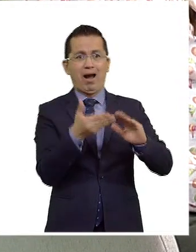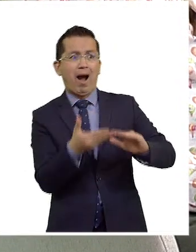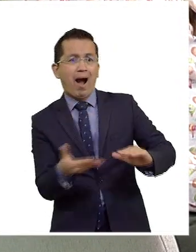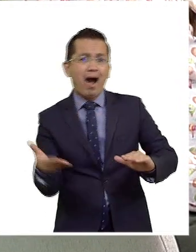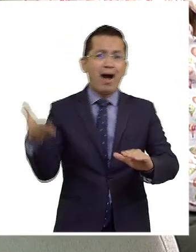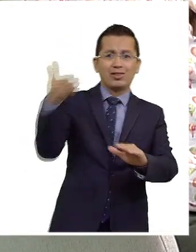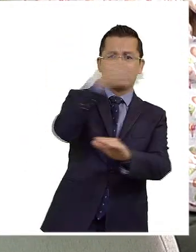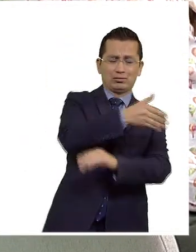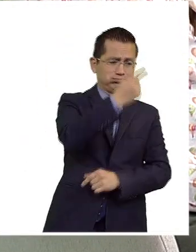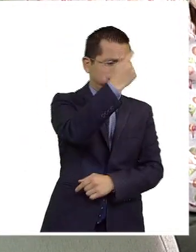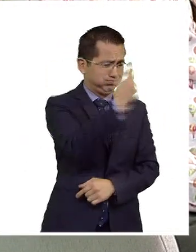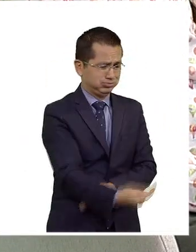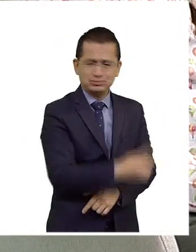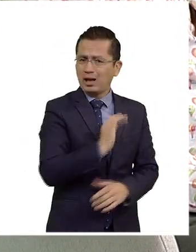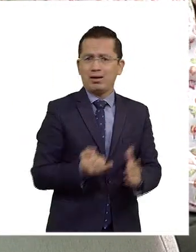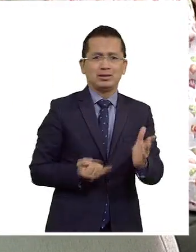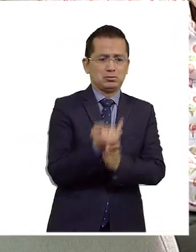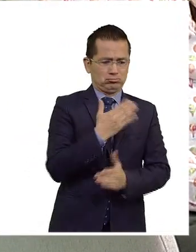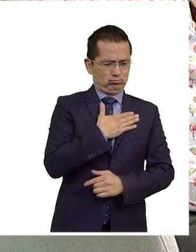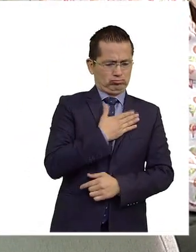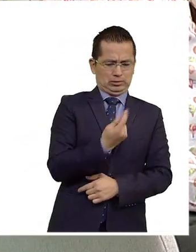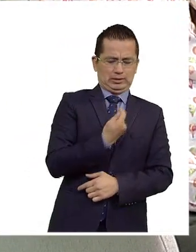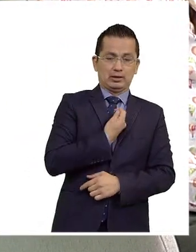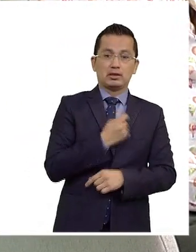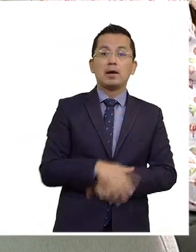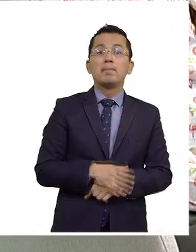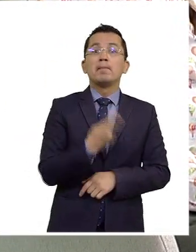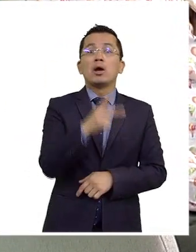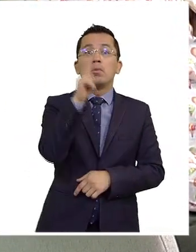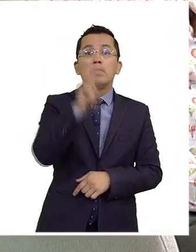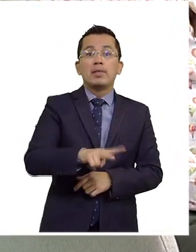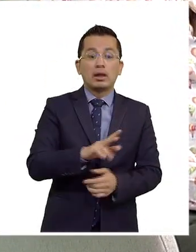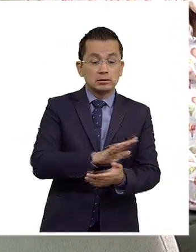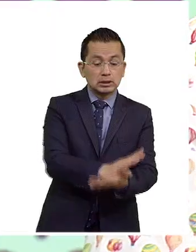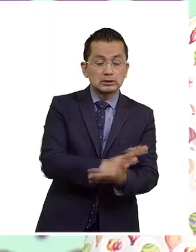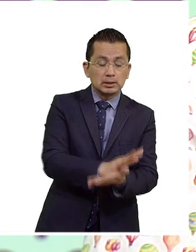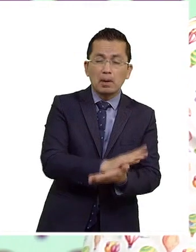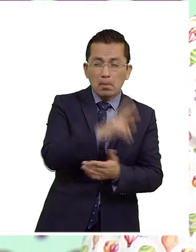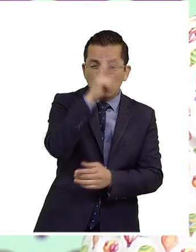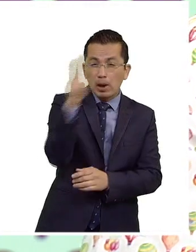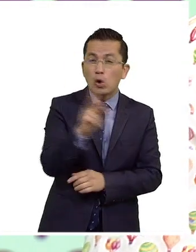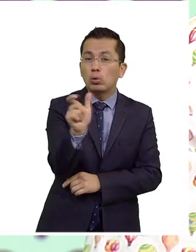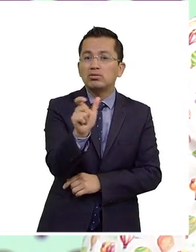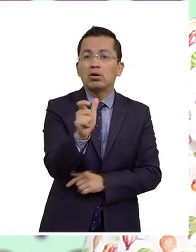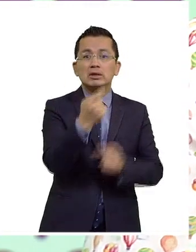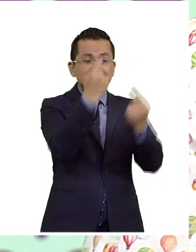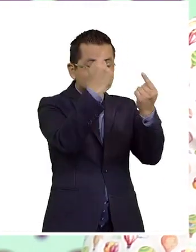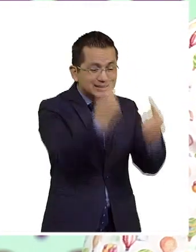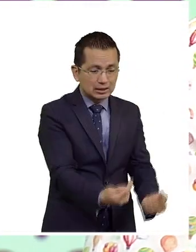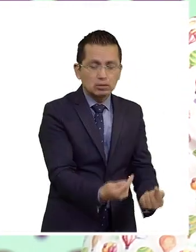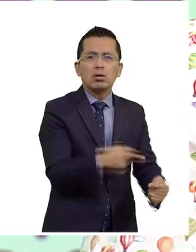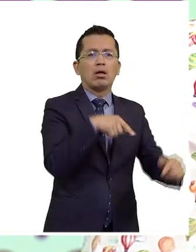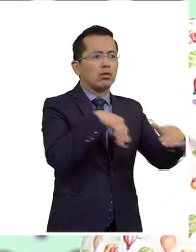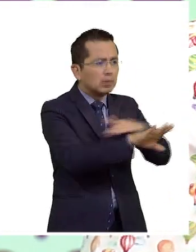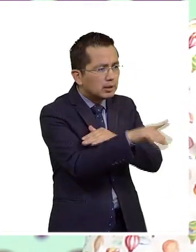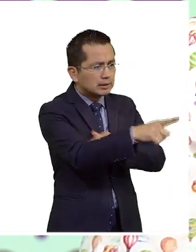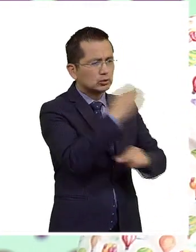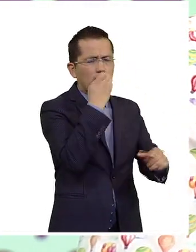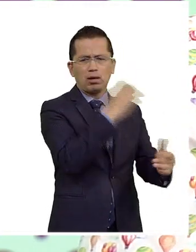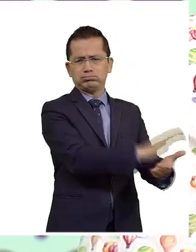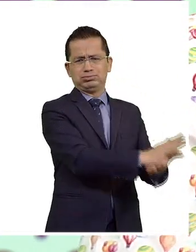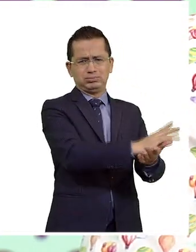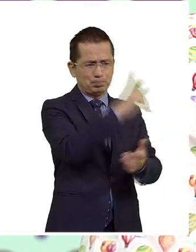vive con mayor rigor cuando uno es menor, en la escuela, en la familia, en la calle. Entonces es importante que niñas,